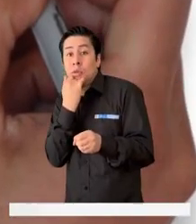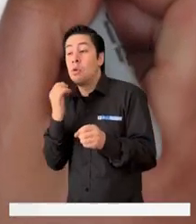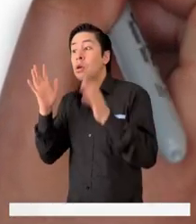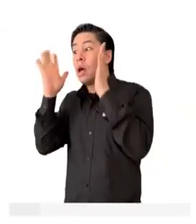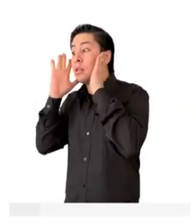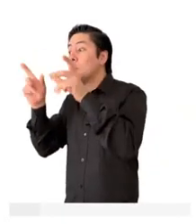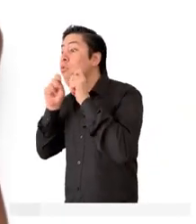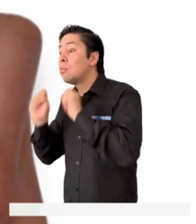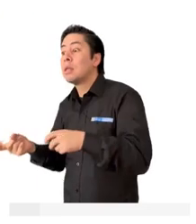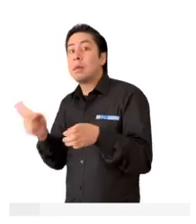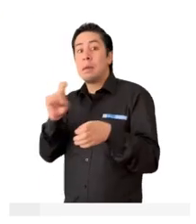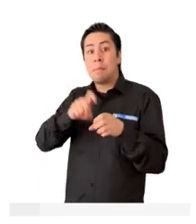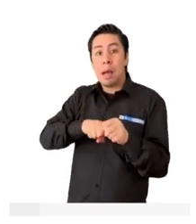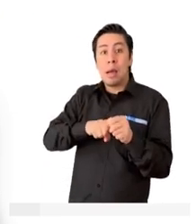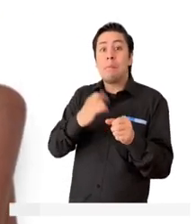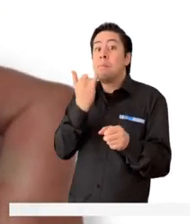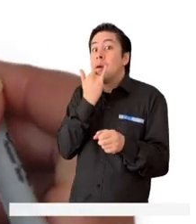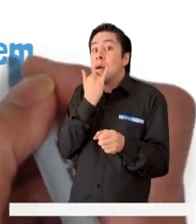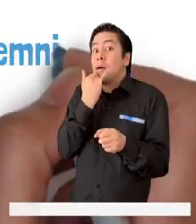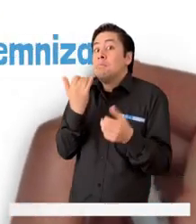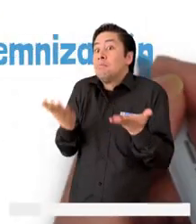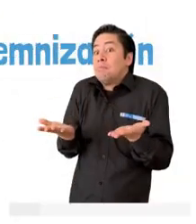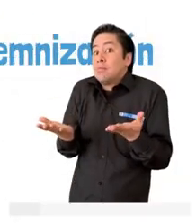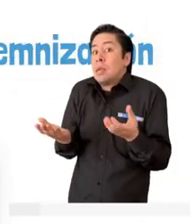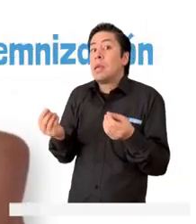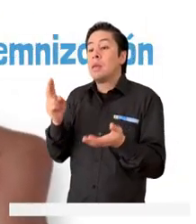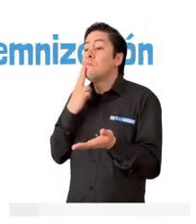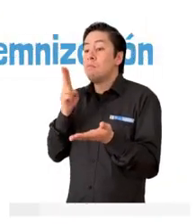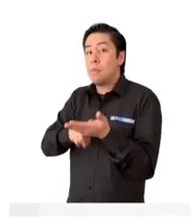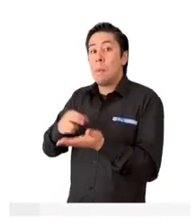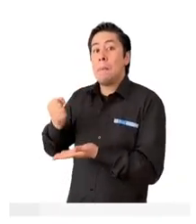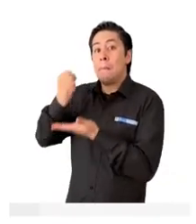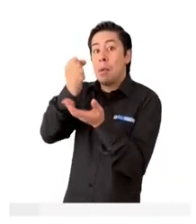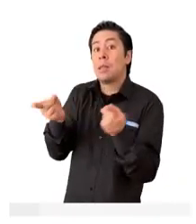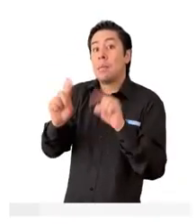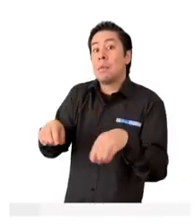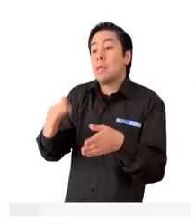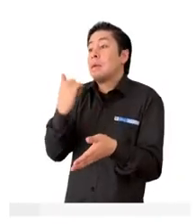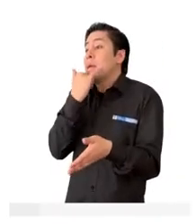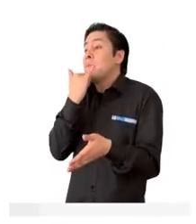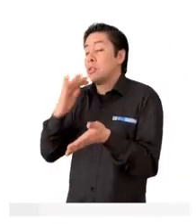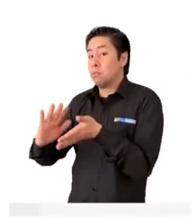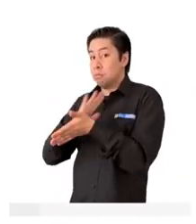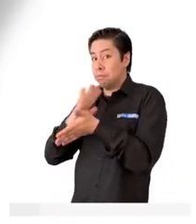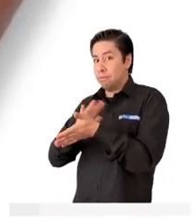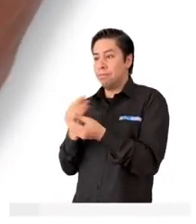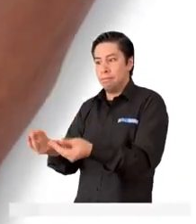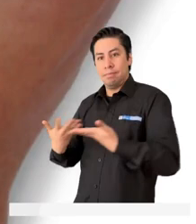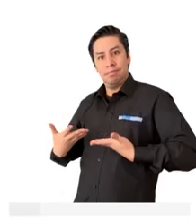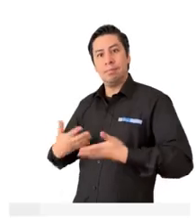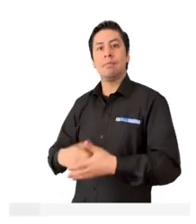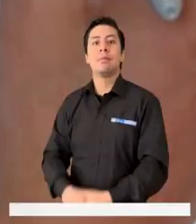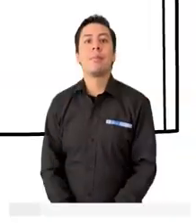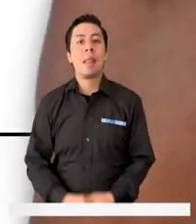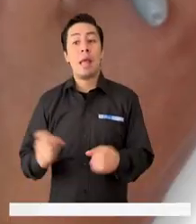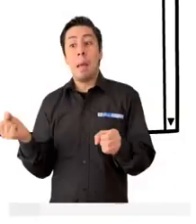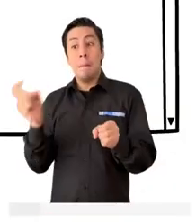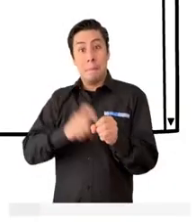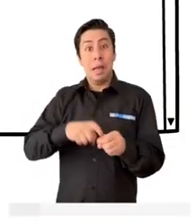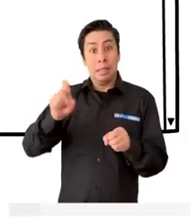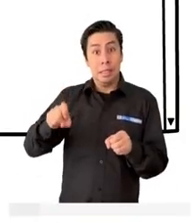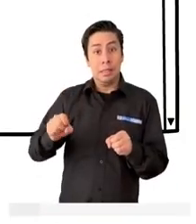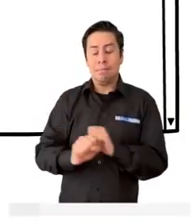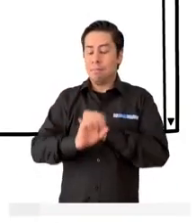su atención humanitaria y el estado de su indemnización administrativa. ¿Es necesario registrarse?